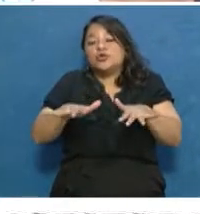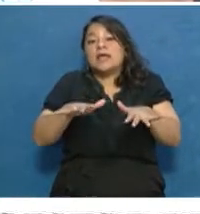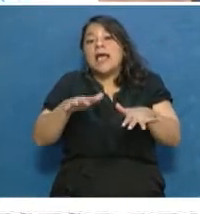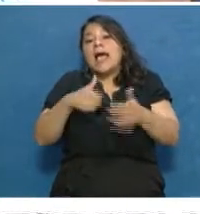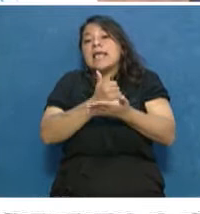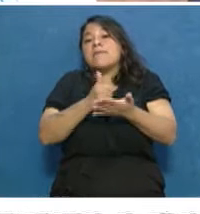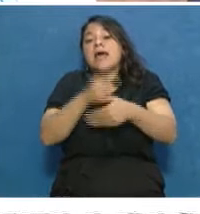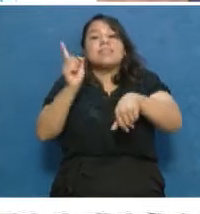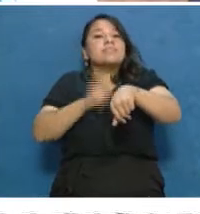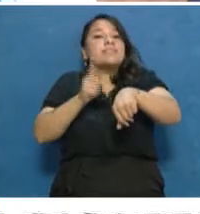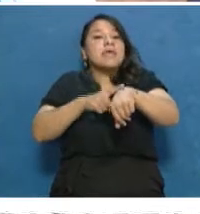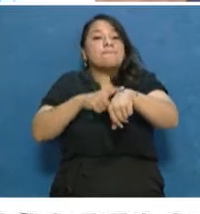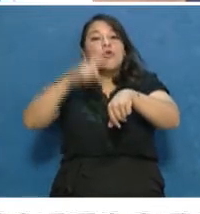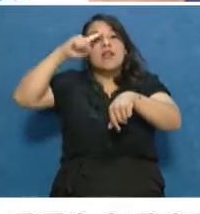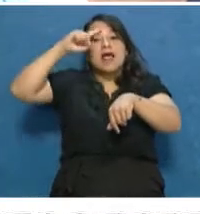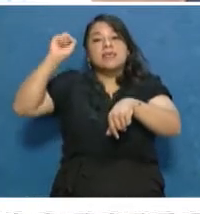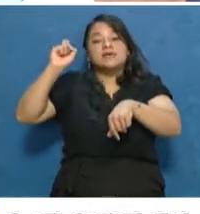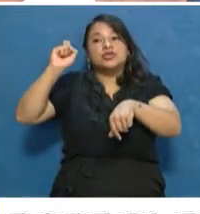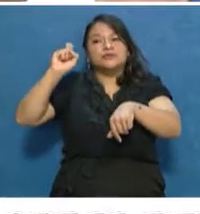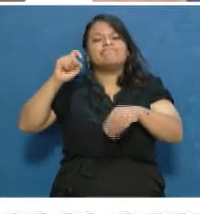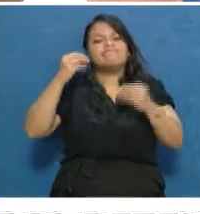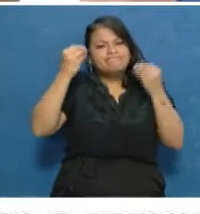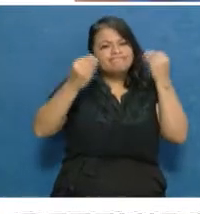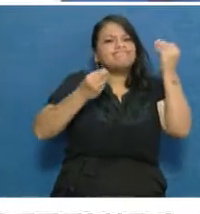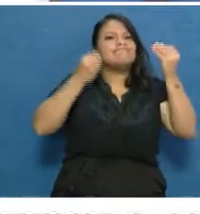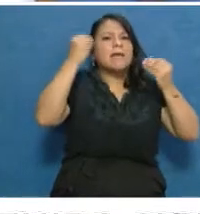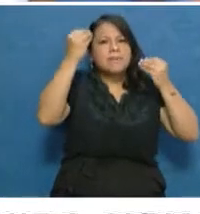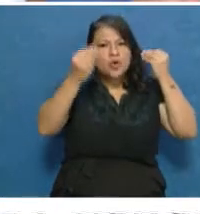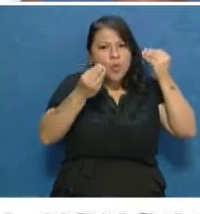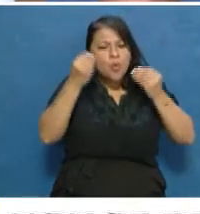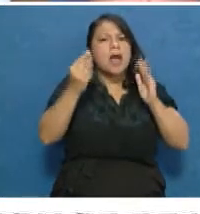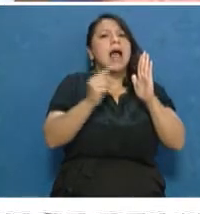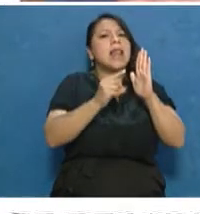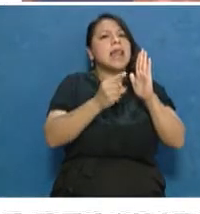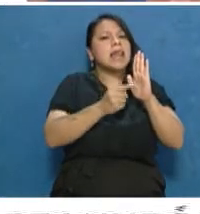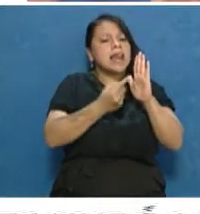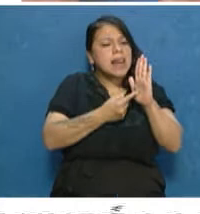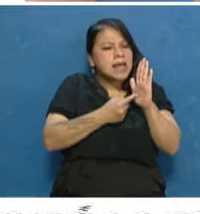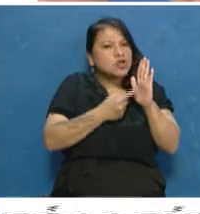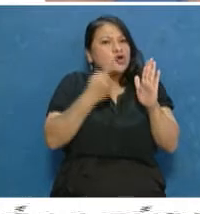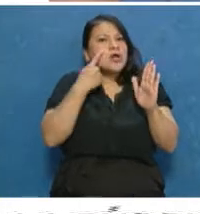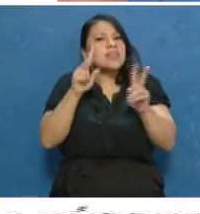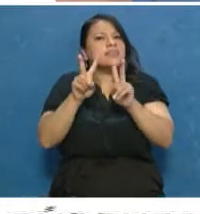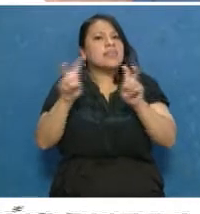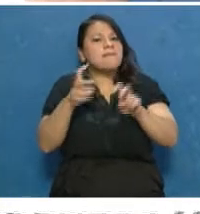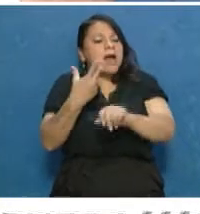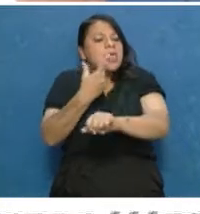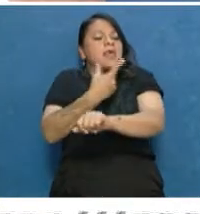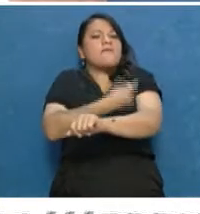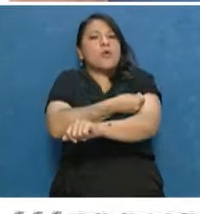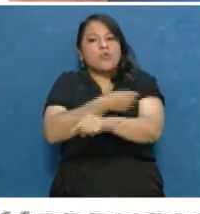nación. Se mostró preocupado con respecto al dato que se conoció a raíz de la aplicación de la vacuna